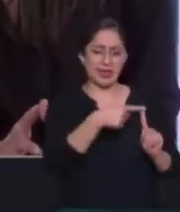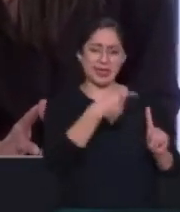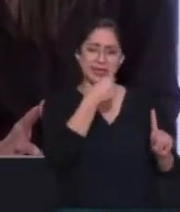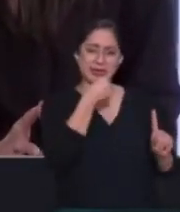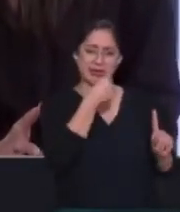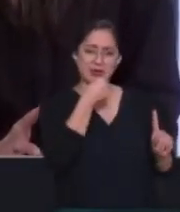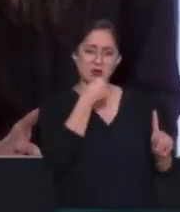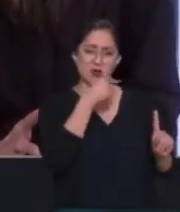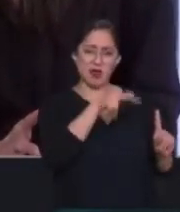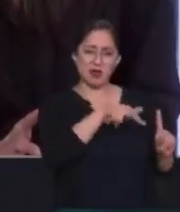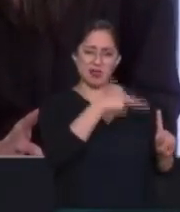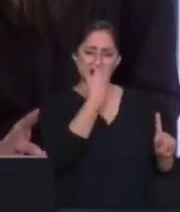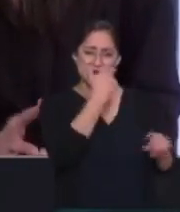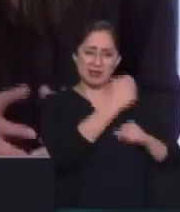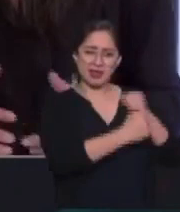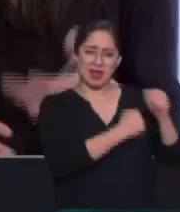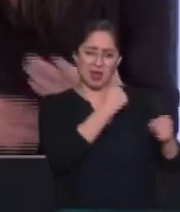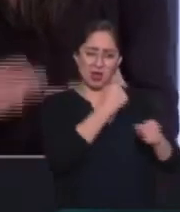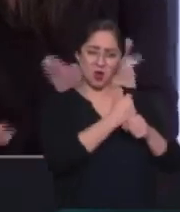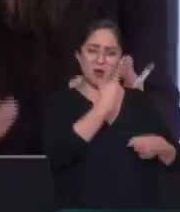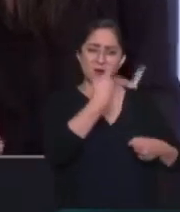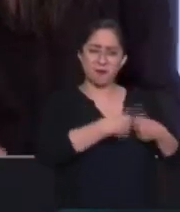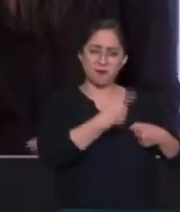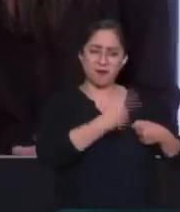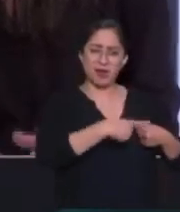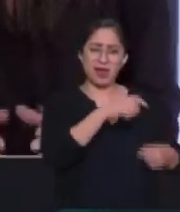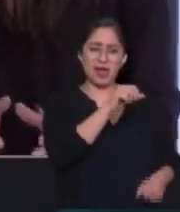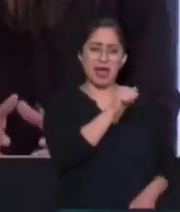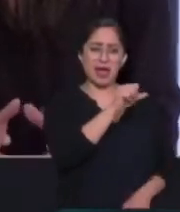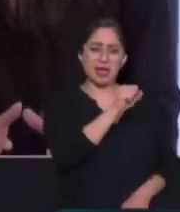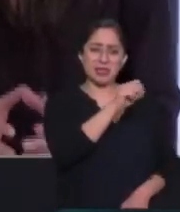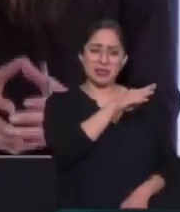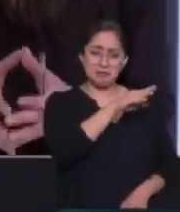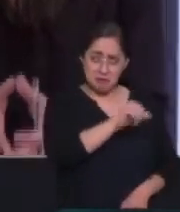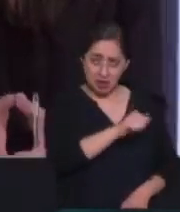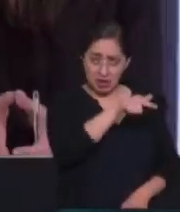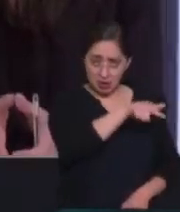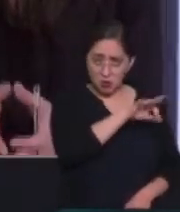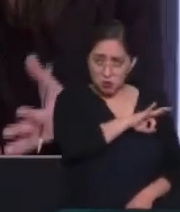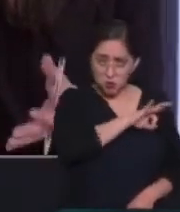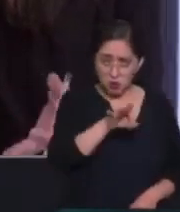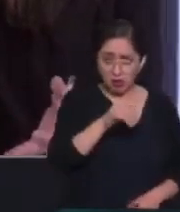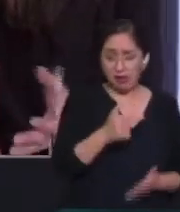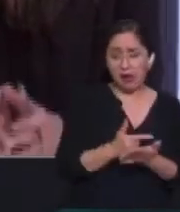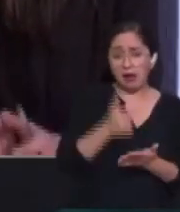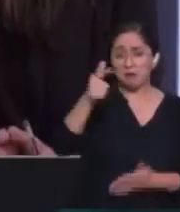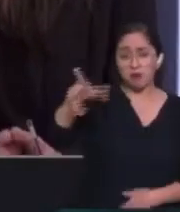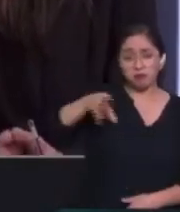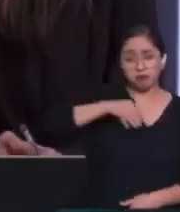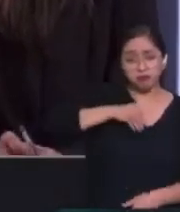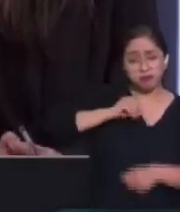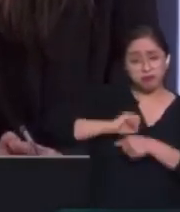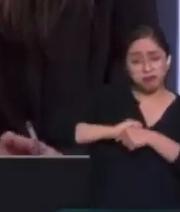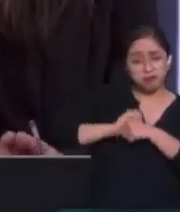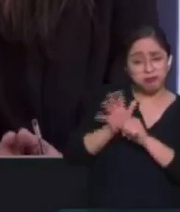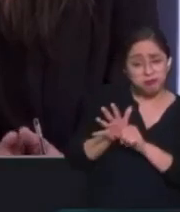que tenga asma, que tenga eventuales ataques de asma, hay más riesgo en ese caso, en caso de